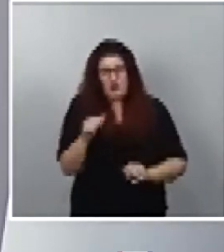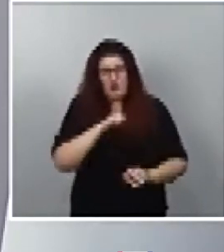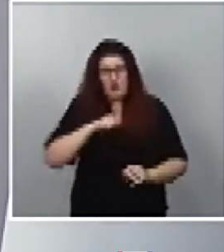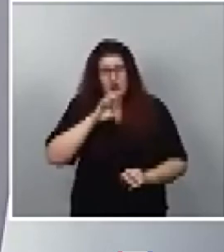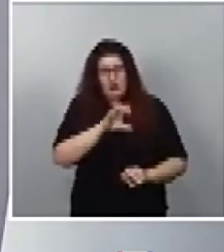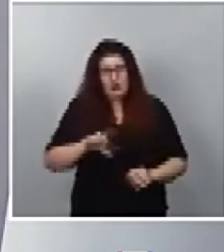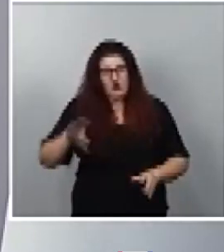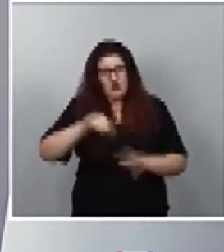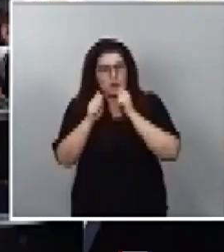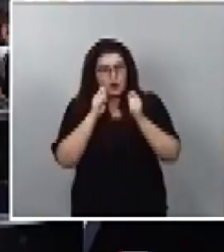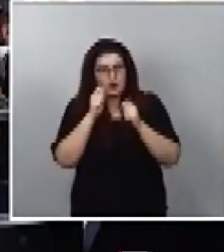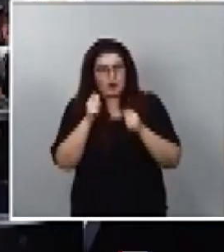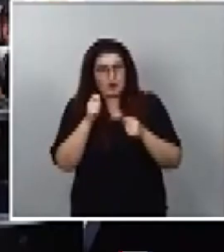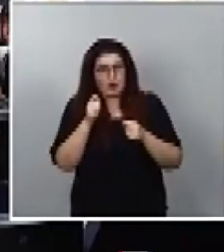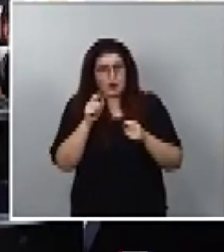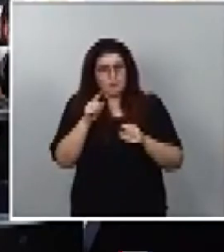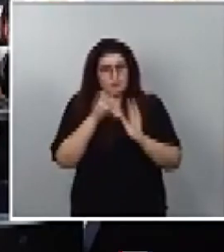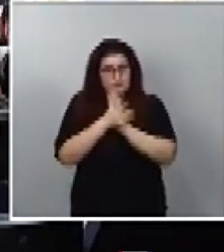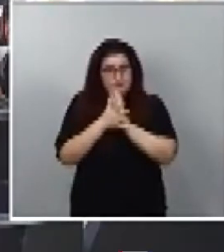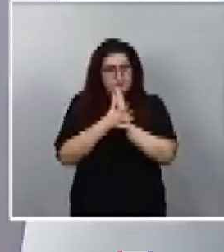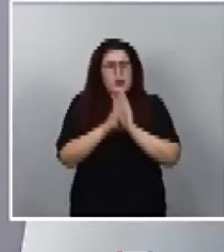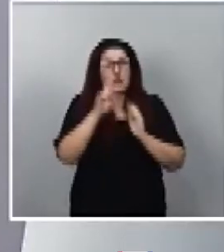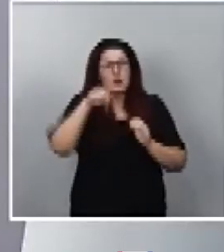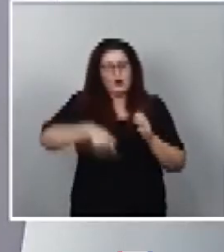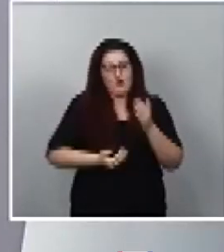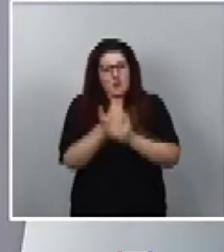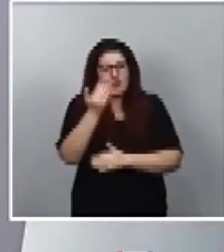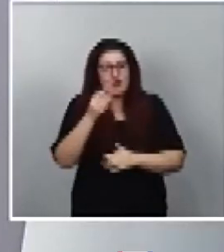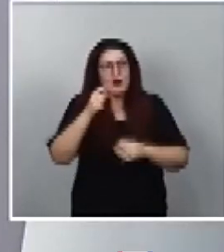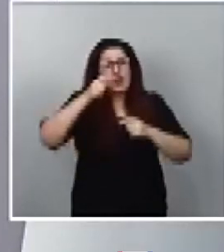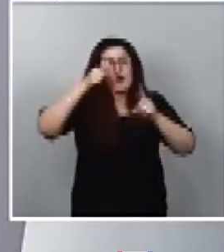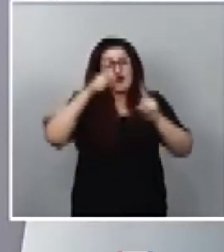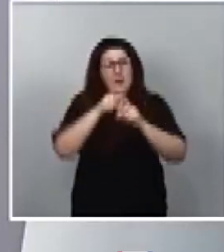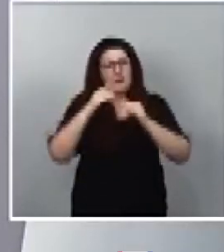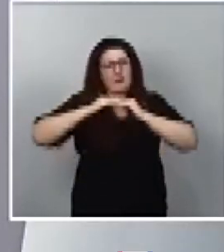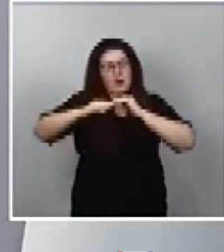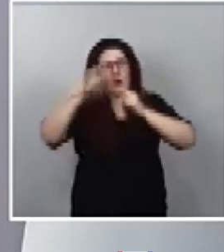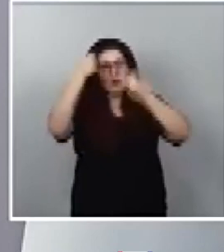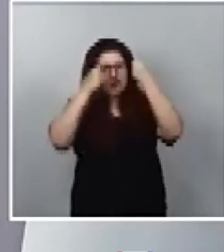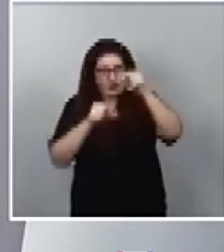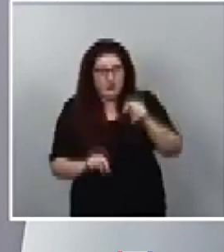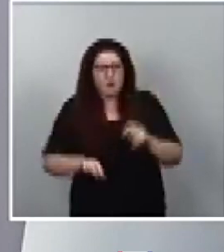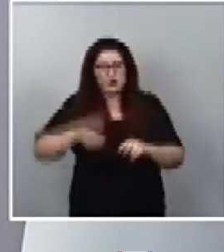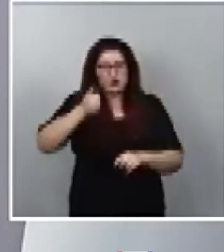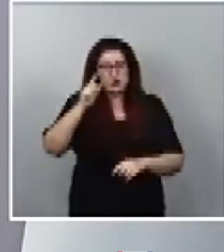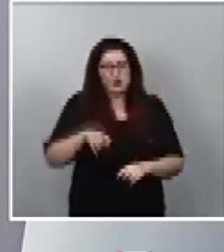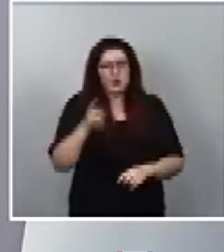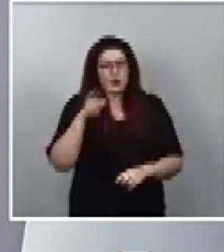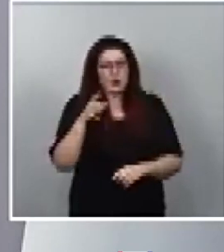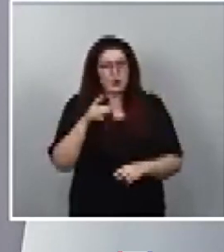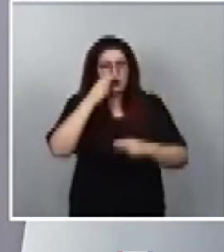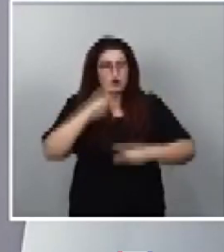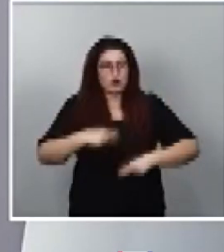autónomas en nuestro país en esta mañana hemos aprobado los objetivos de estabilidad presupuestaria y deuda Pública para conjunto de